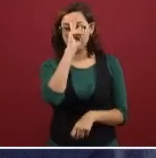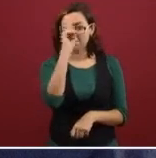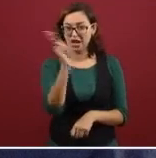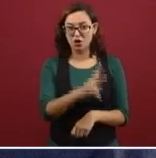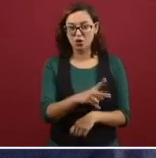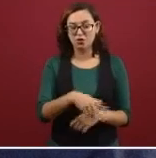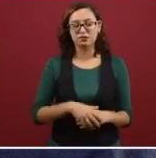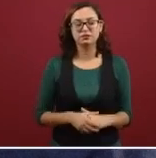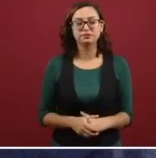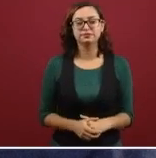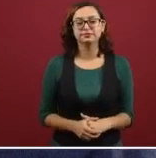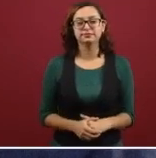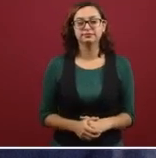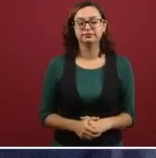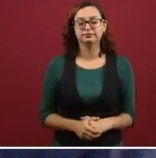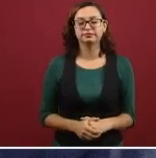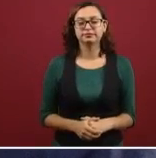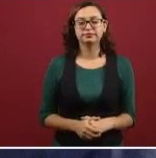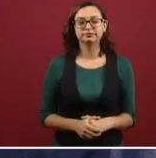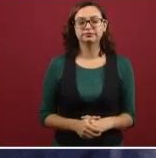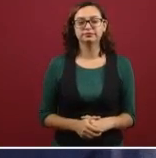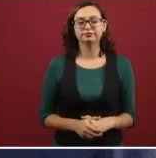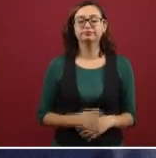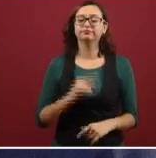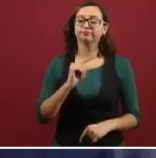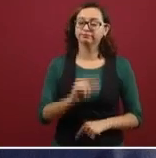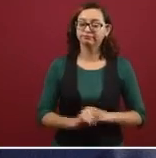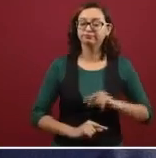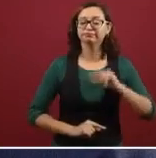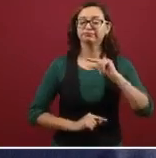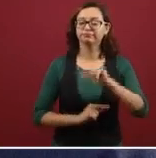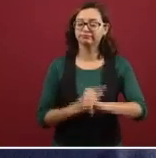Entonces, hay que ir limpiando